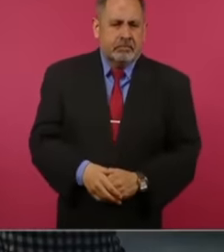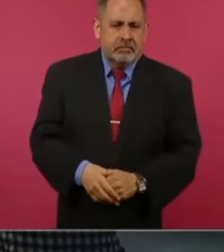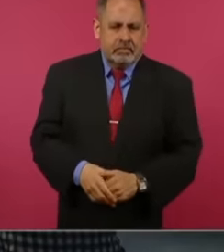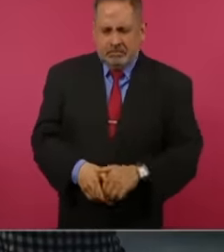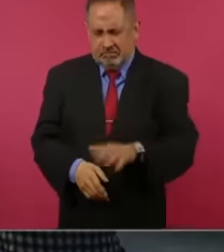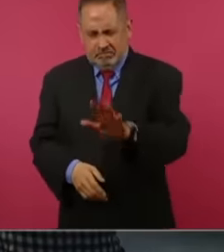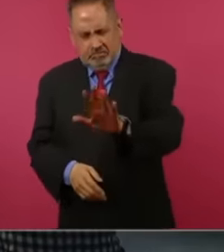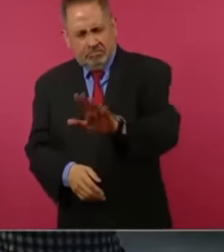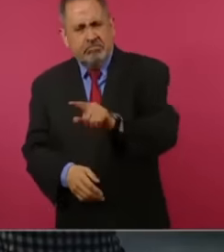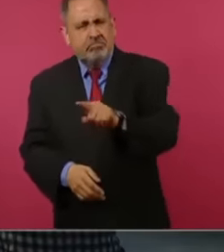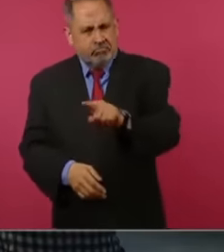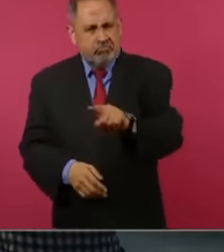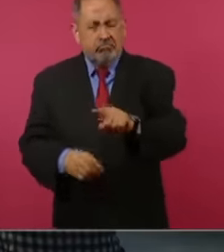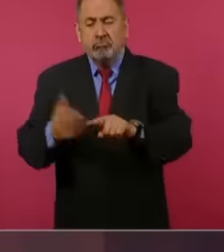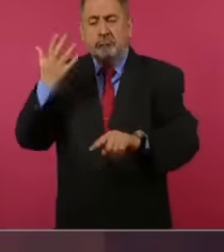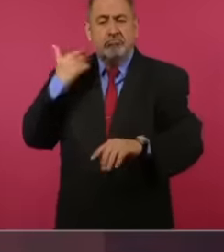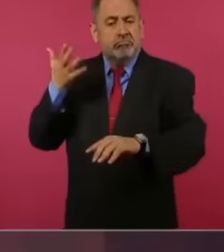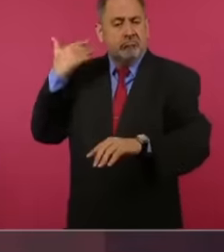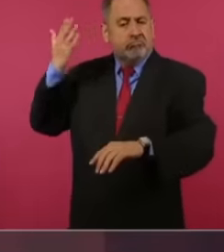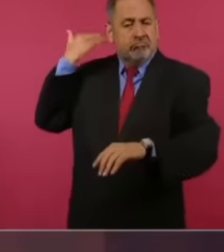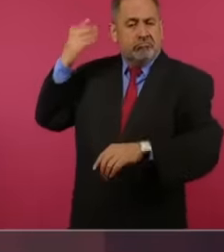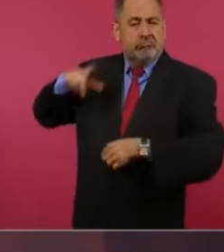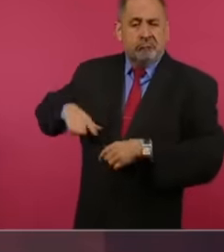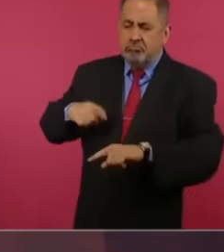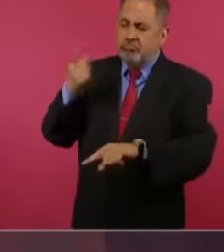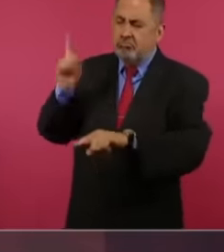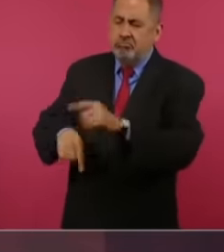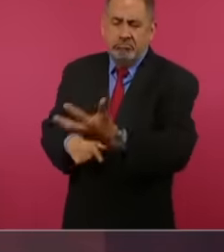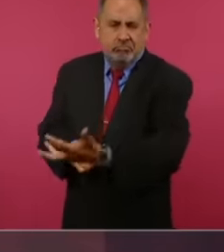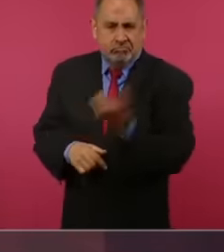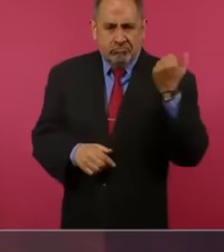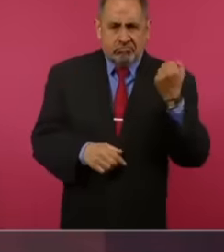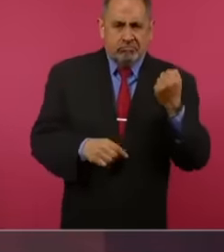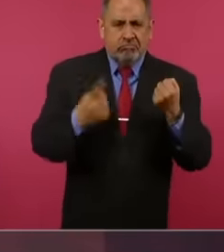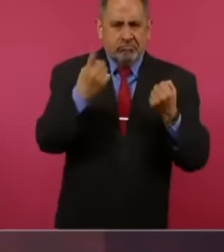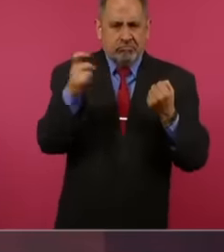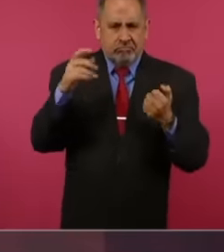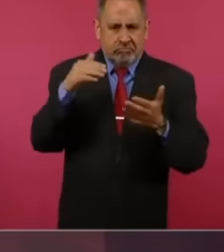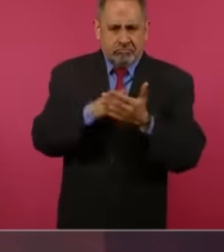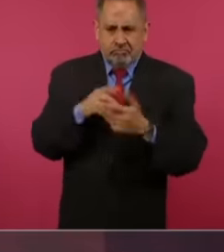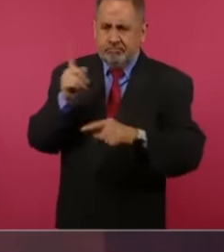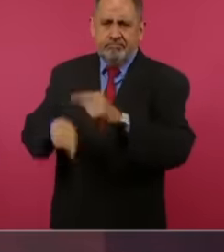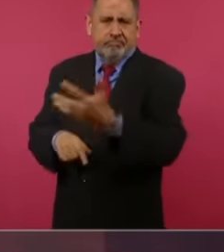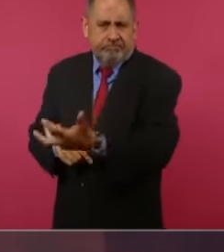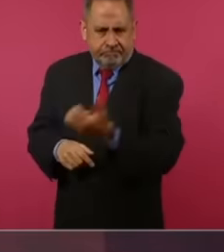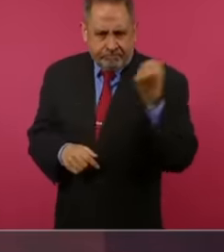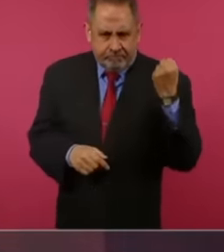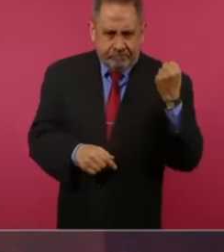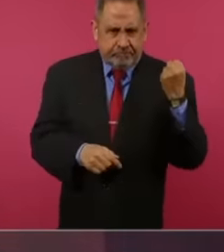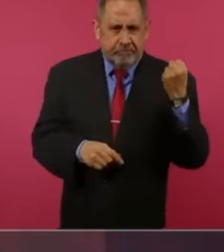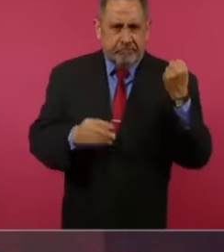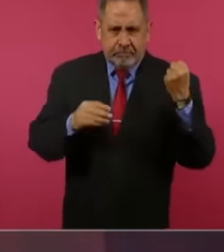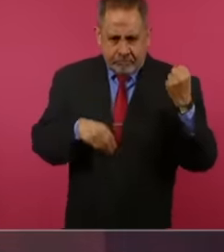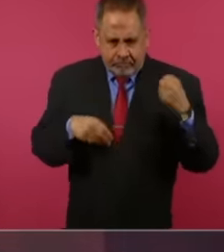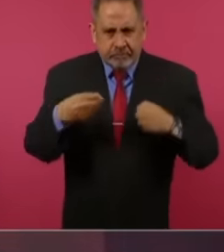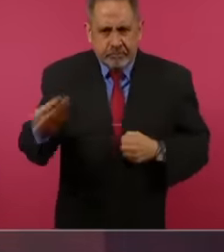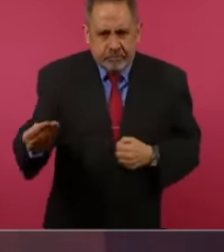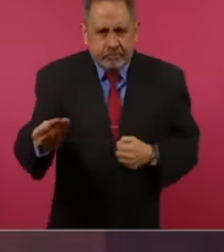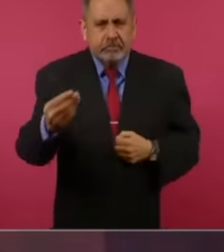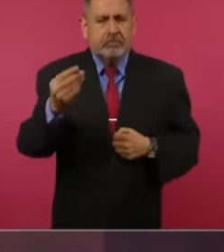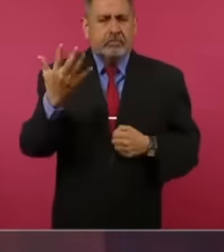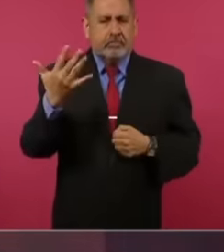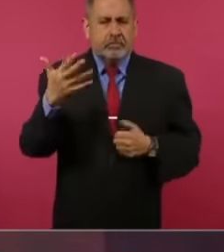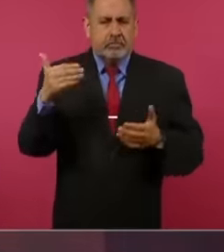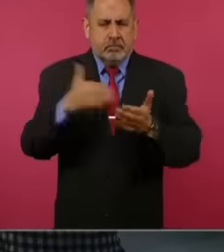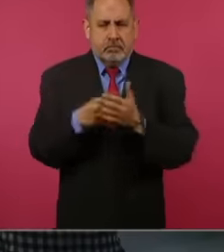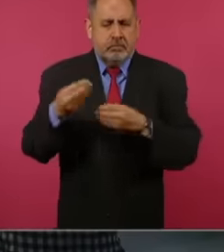No, porque les arrebataron 100 mil y les vamos a restituir 50 mil.